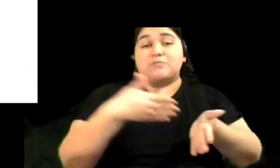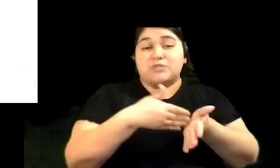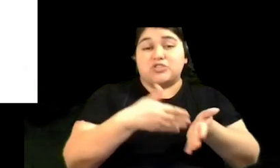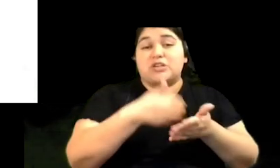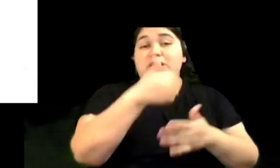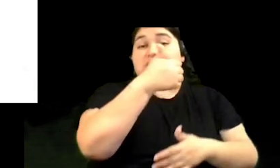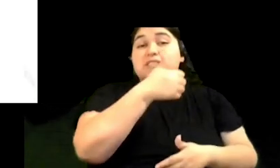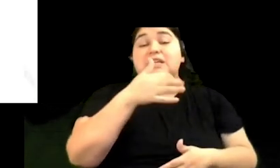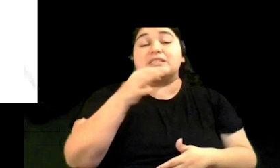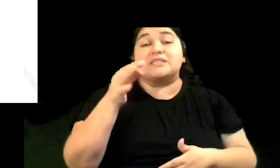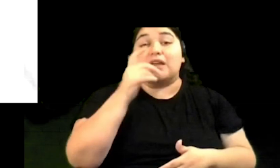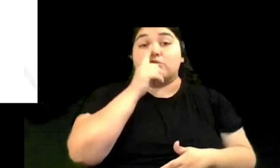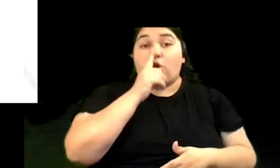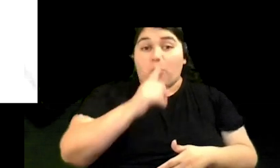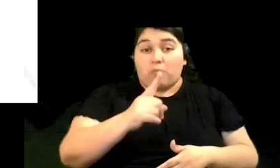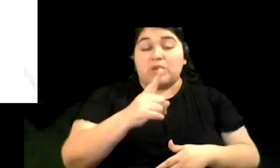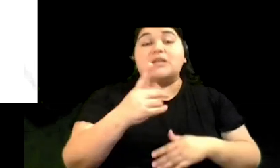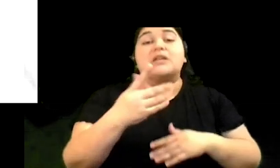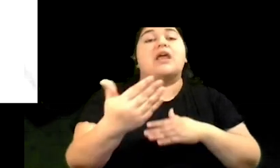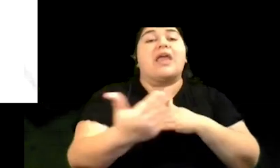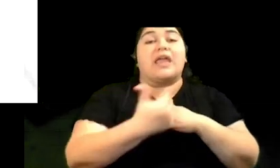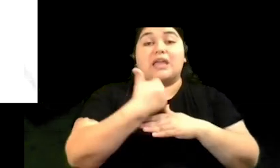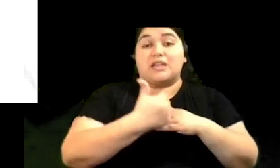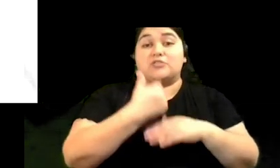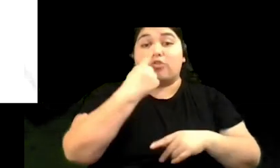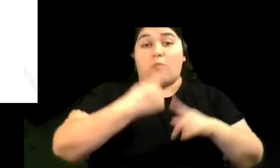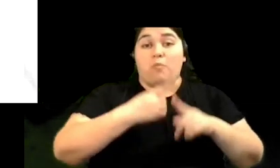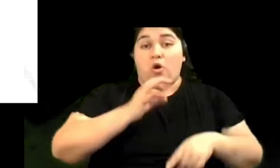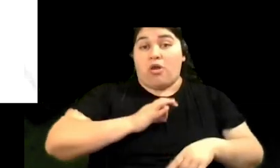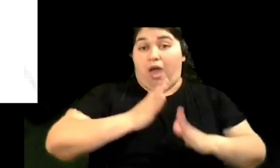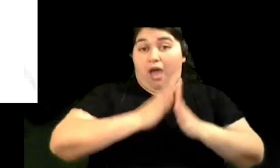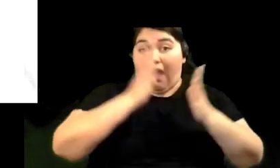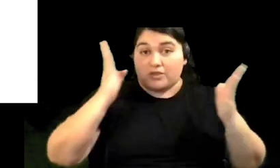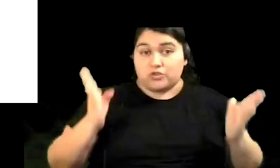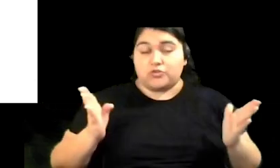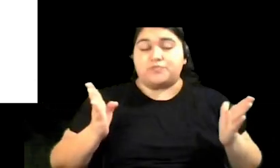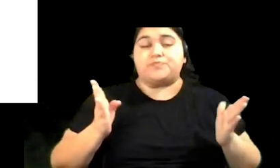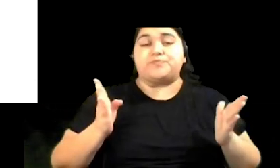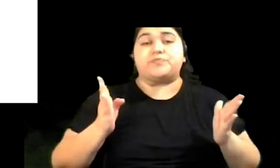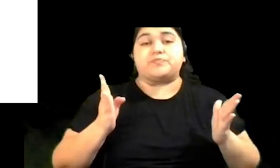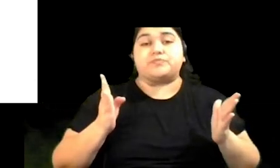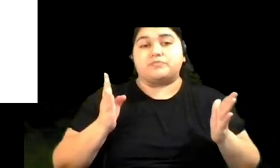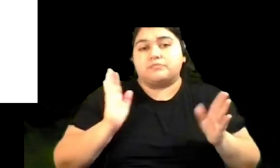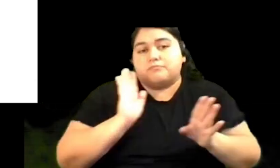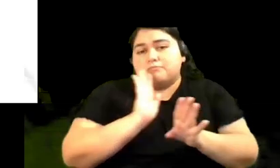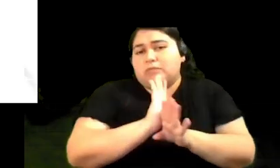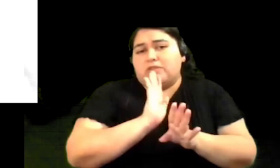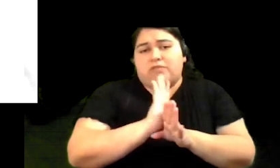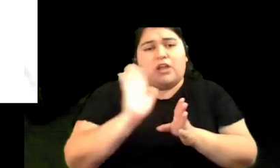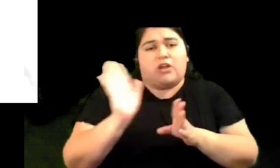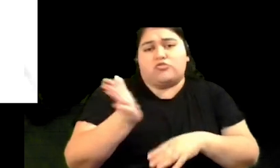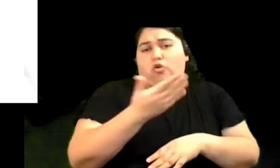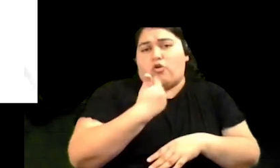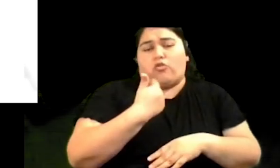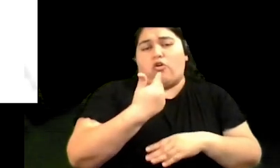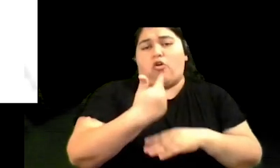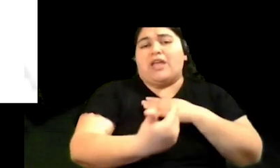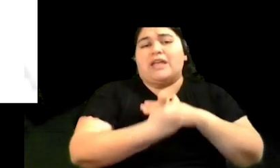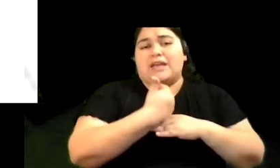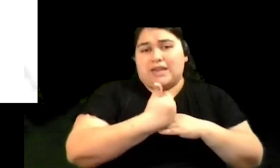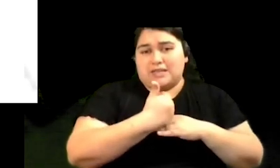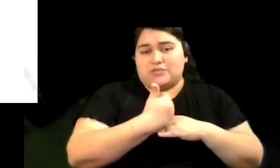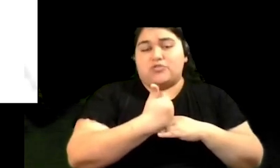6.600.000 ingreso bruto anual, que significa todo ingreso exento, no